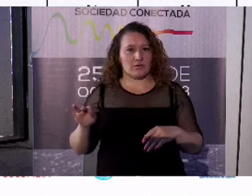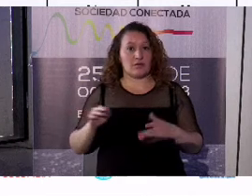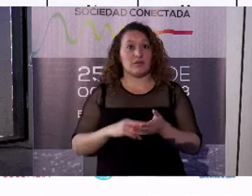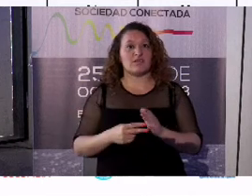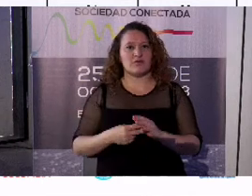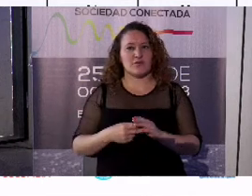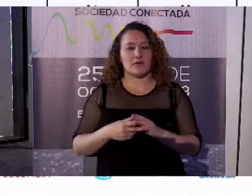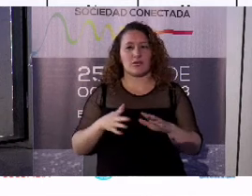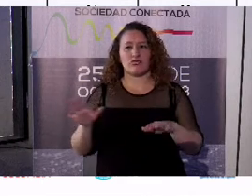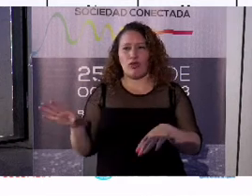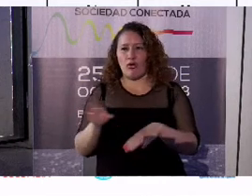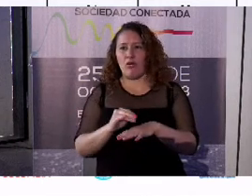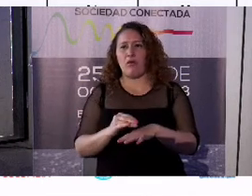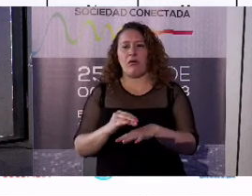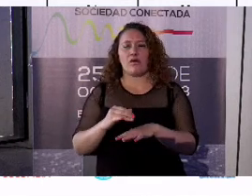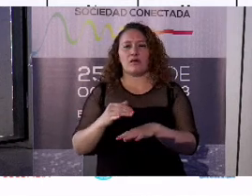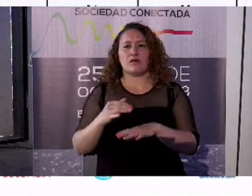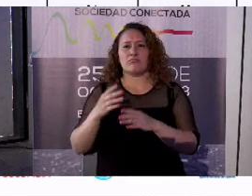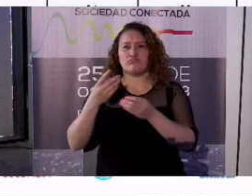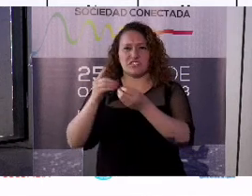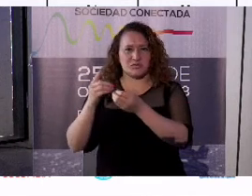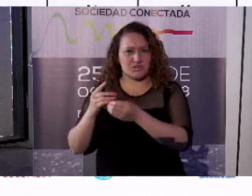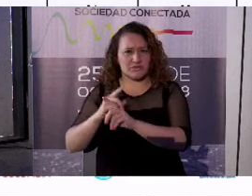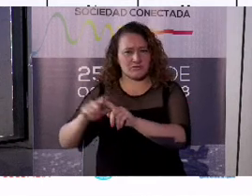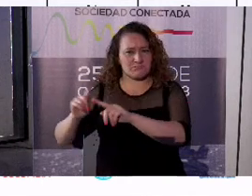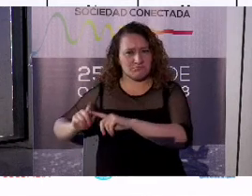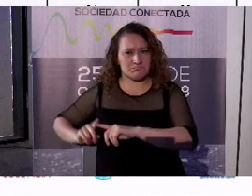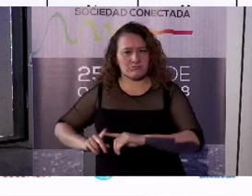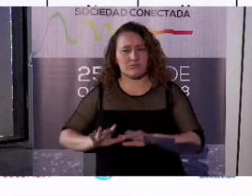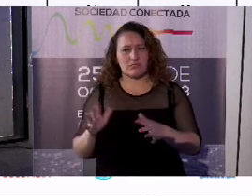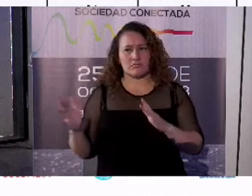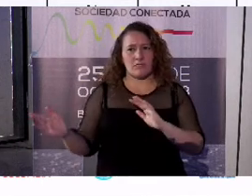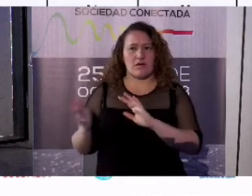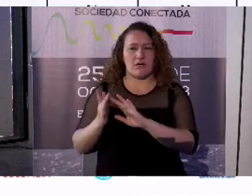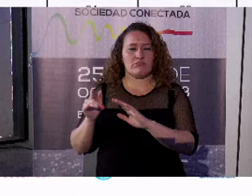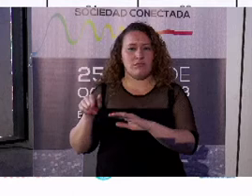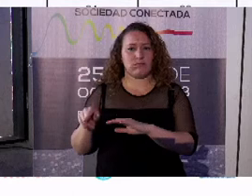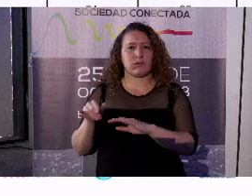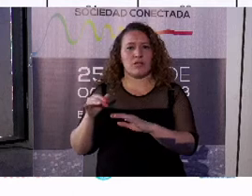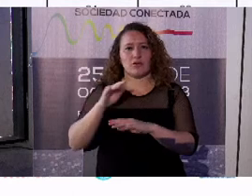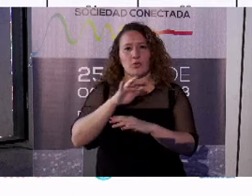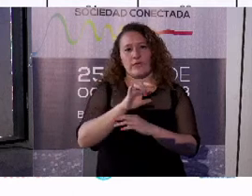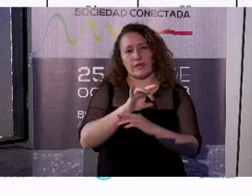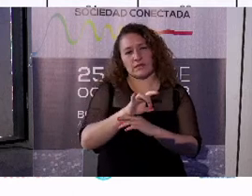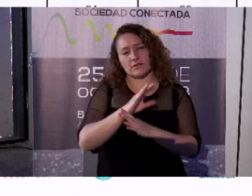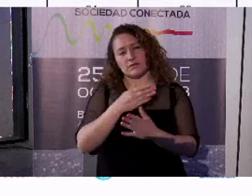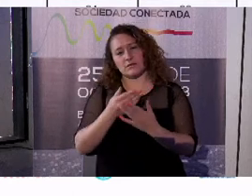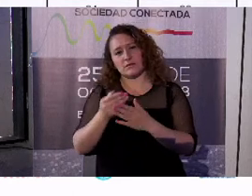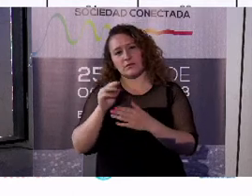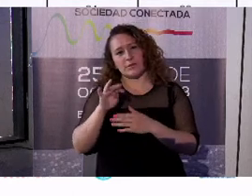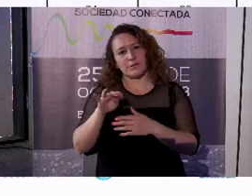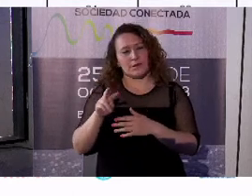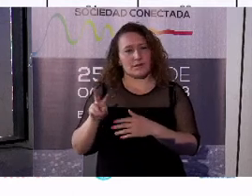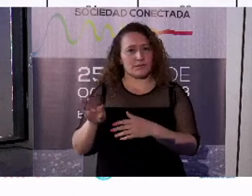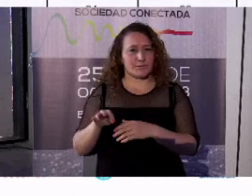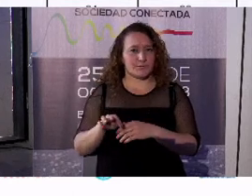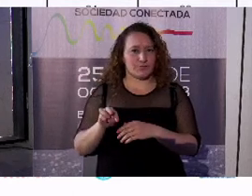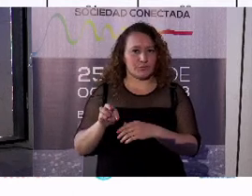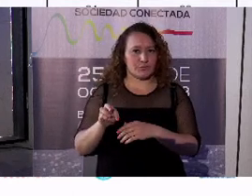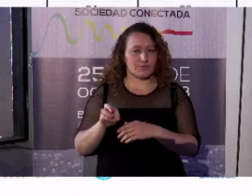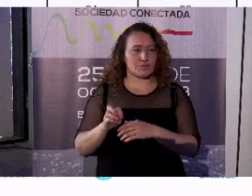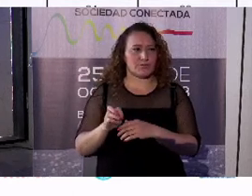Lora y este si foox pueden operar en la banda que va de 915 a 928